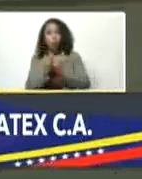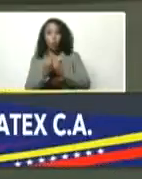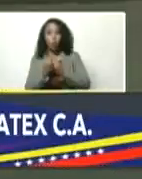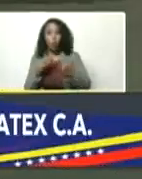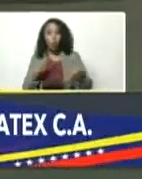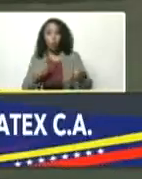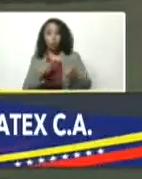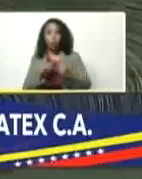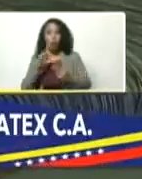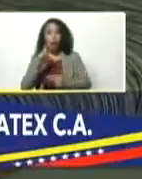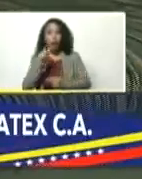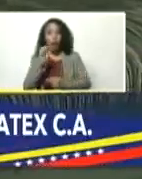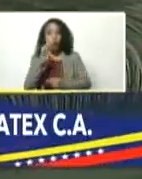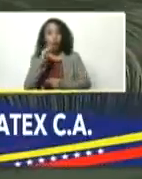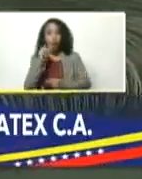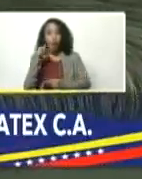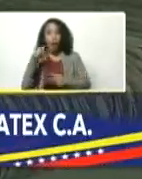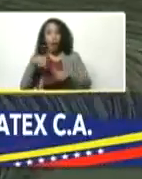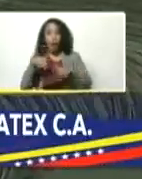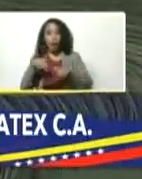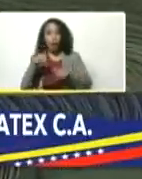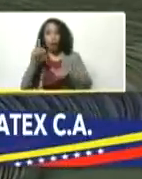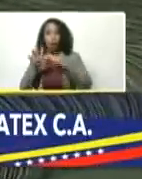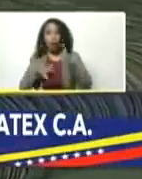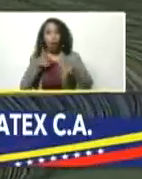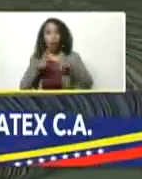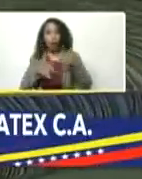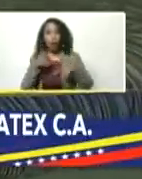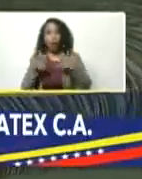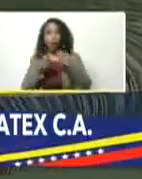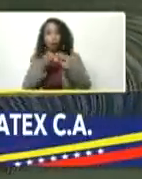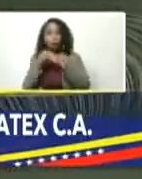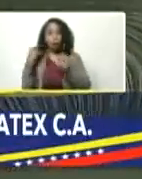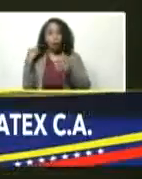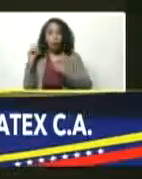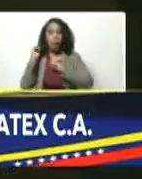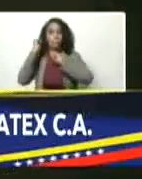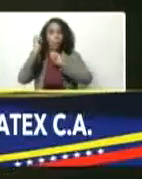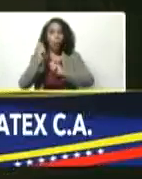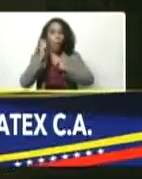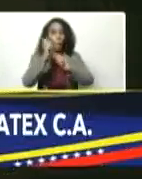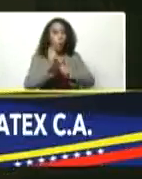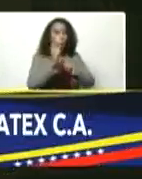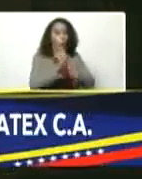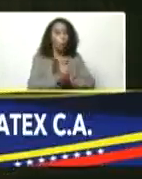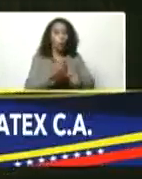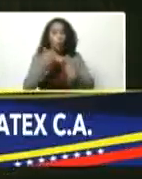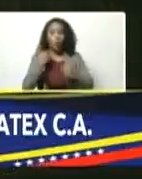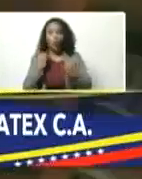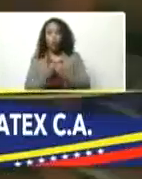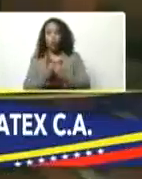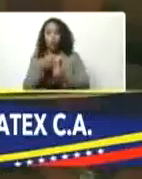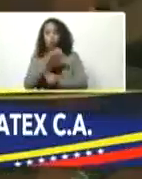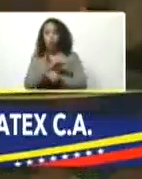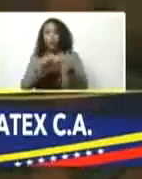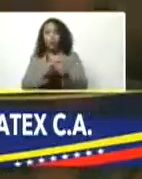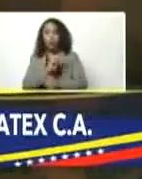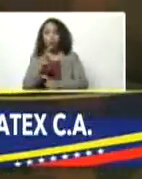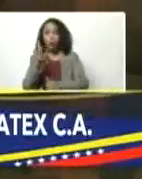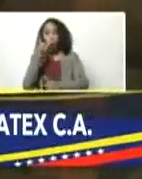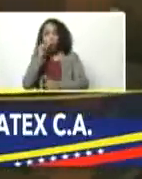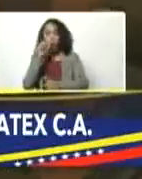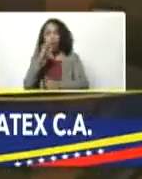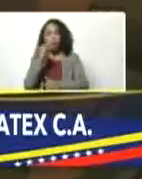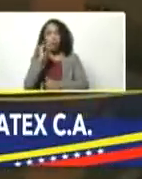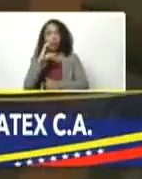ahorita con Laura Sarmiento. Esto es una actividad de generación de generación. Aquí estoy con el viceministro Ricardo